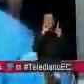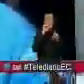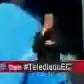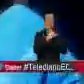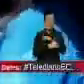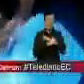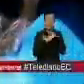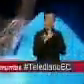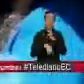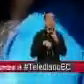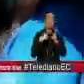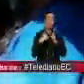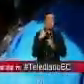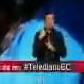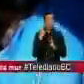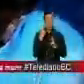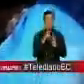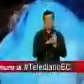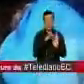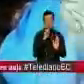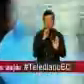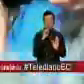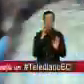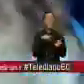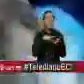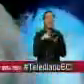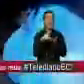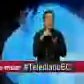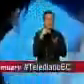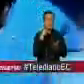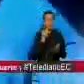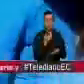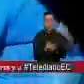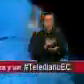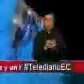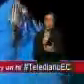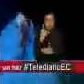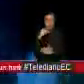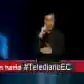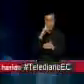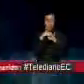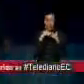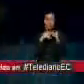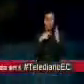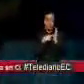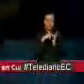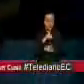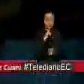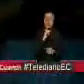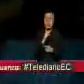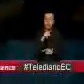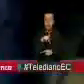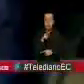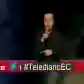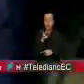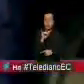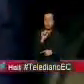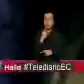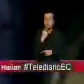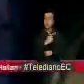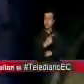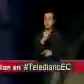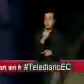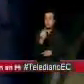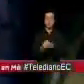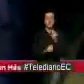extranjeras y también a la contribución que deberán pagar las empresas que facturen más de $1 millón. Según Patricio Alarcón, presidente de ese gremio,